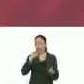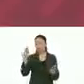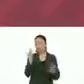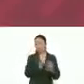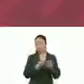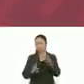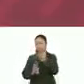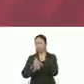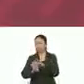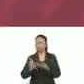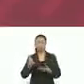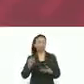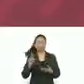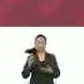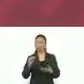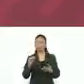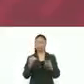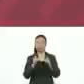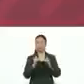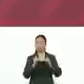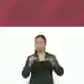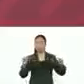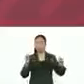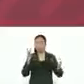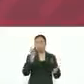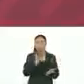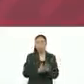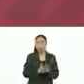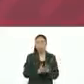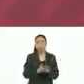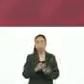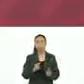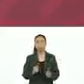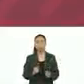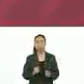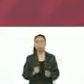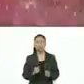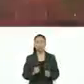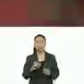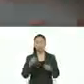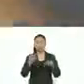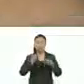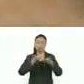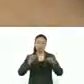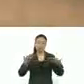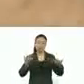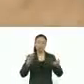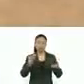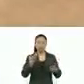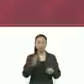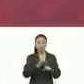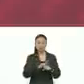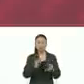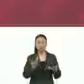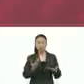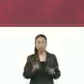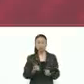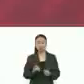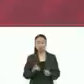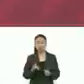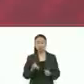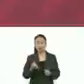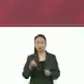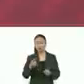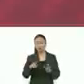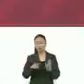privilegios. Se trata de conseguir lo que se nos negó durante tanto tiempo. Se trata de justicia, se